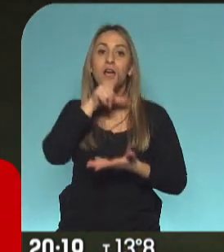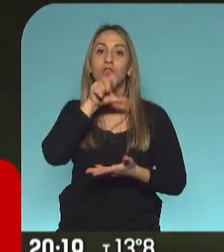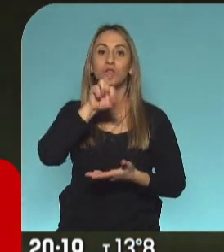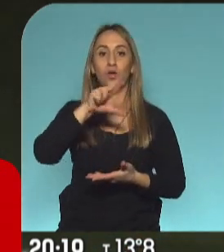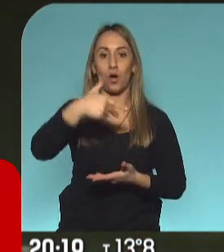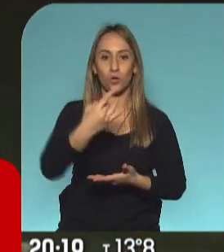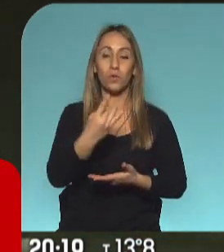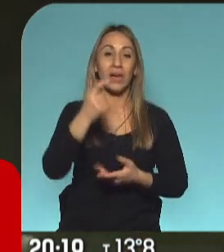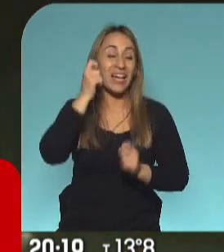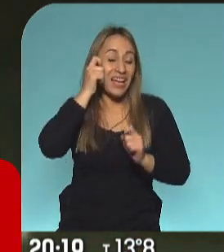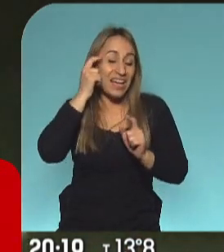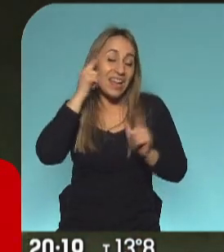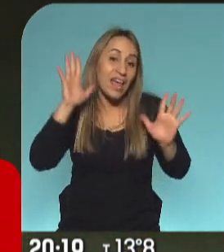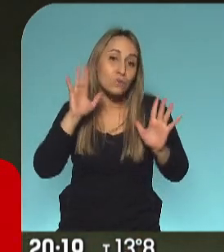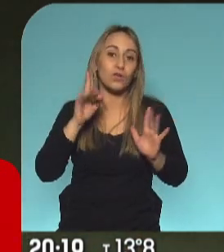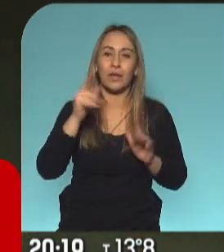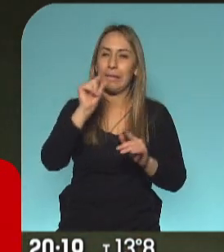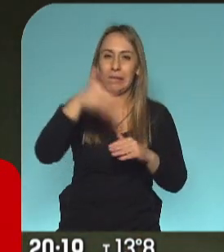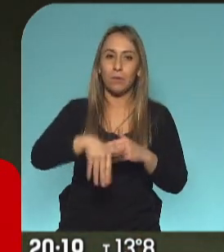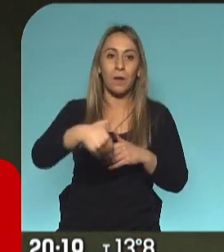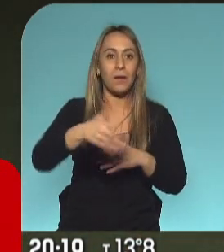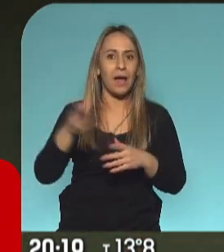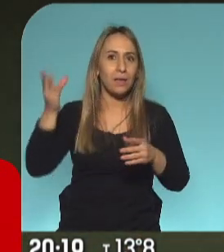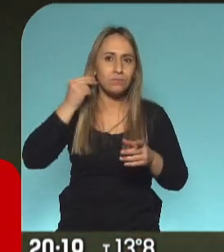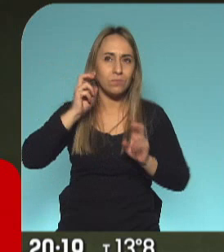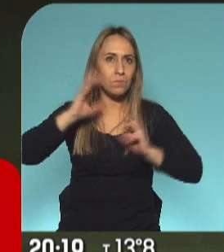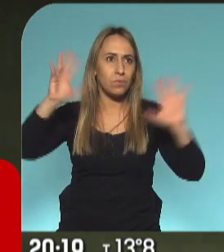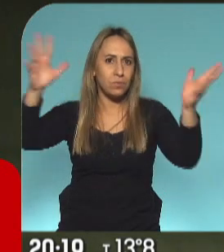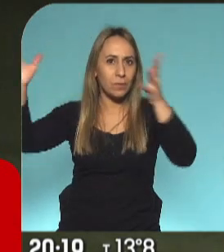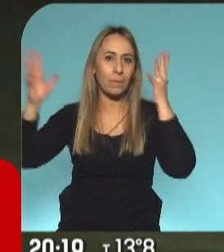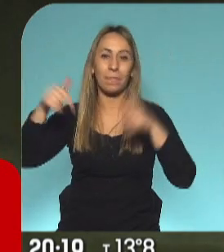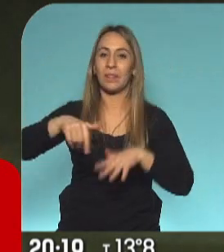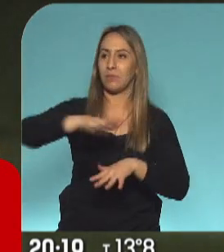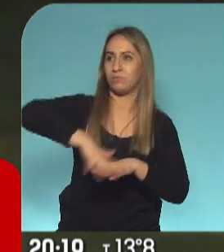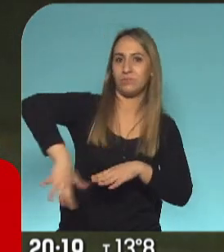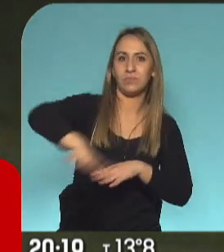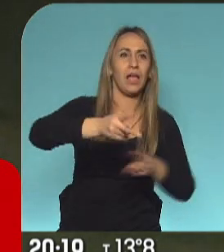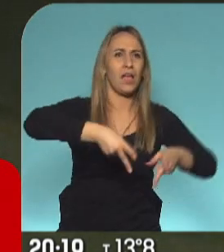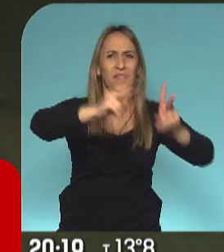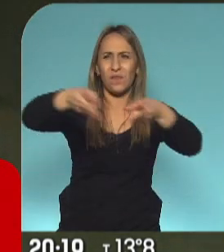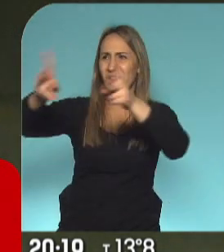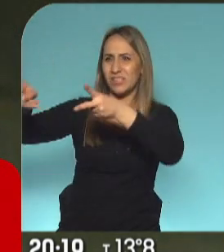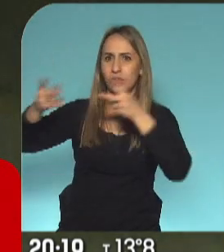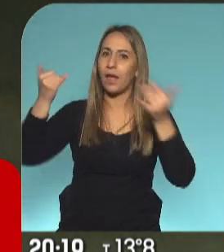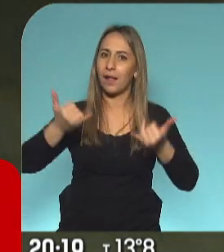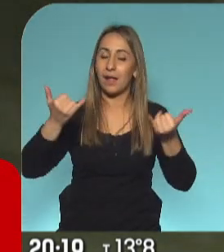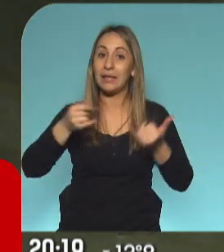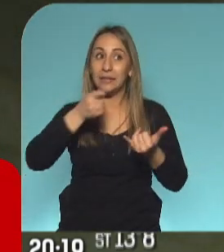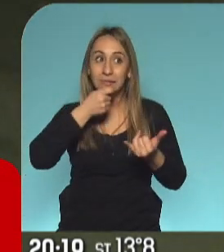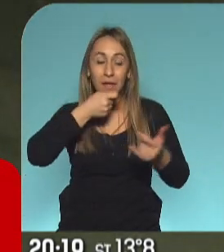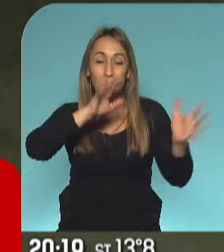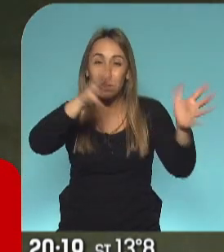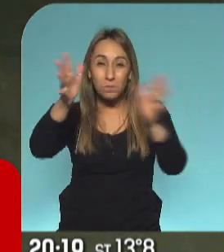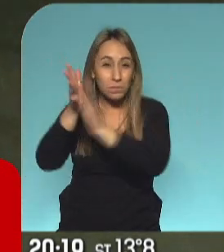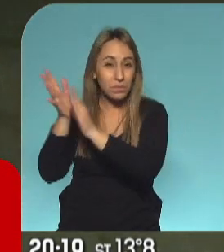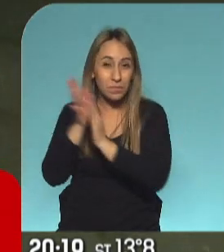está todo rodeado de edificios Villa Ortúzar, estamos esperando que eso suceda y cuando así suceda se lo vamos a mostrar acá